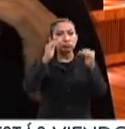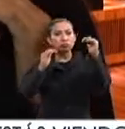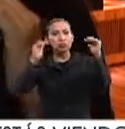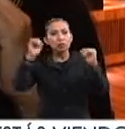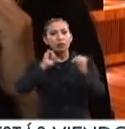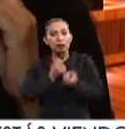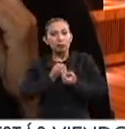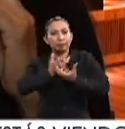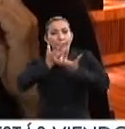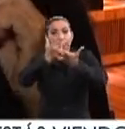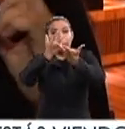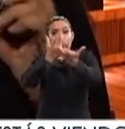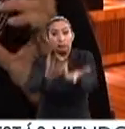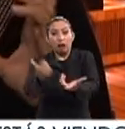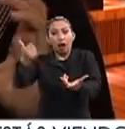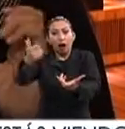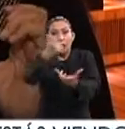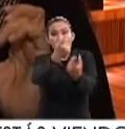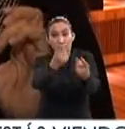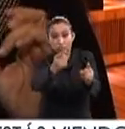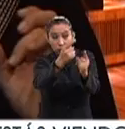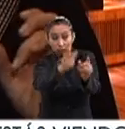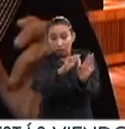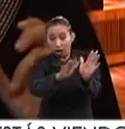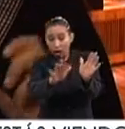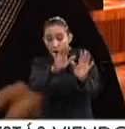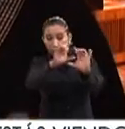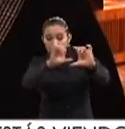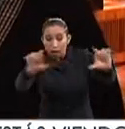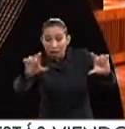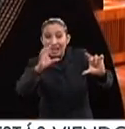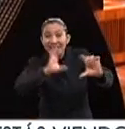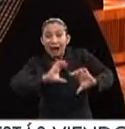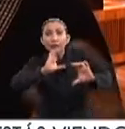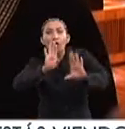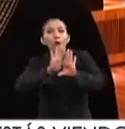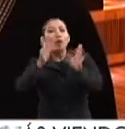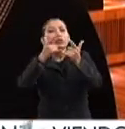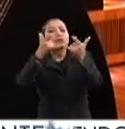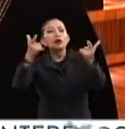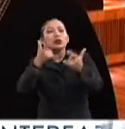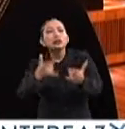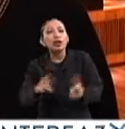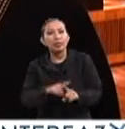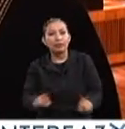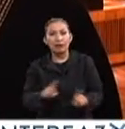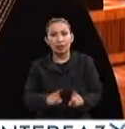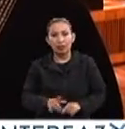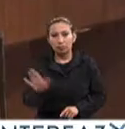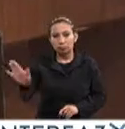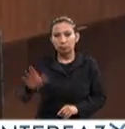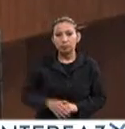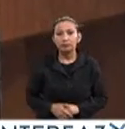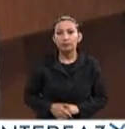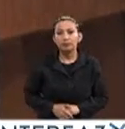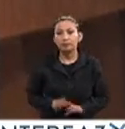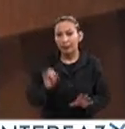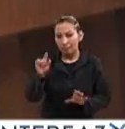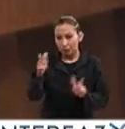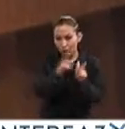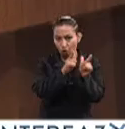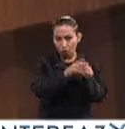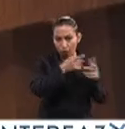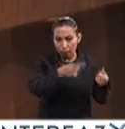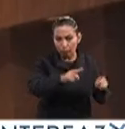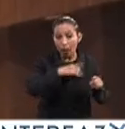que expresivamente cada una de las áreas implica como una historia diferente, por así decirlo, ¿no? Y sobre esta